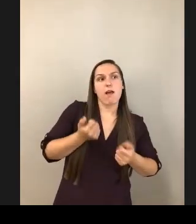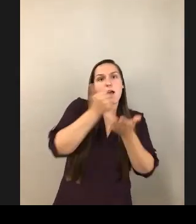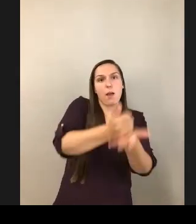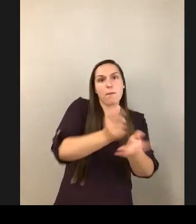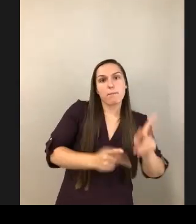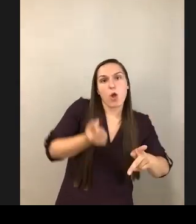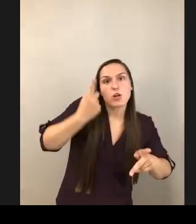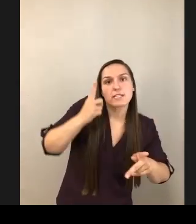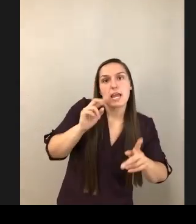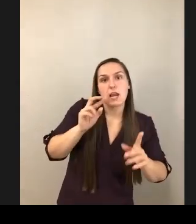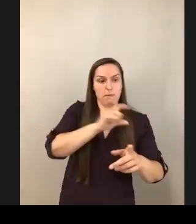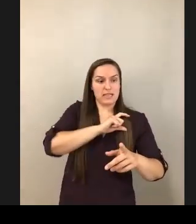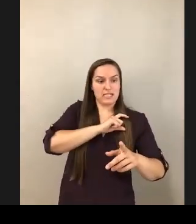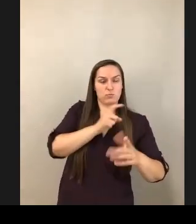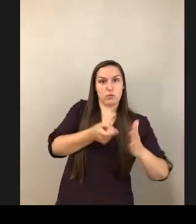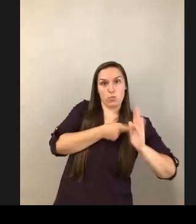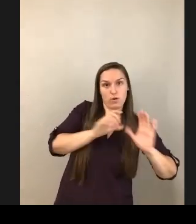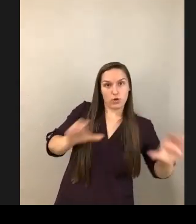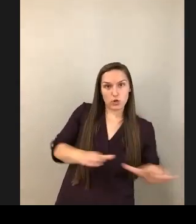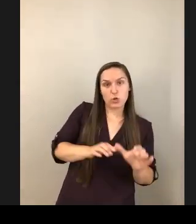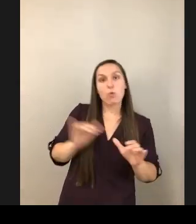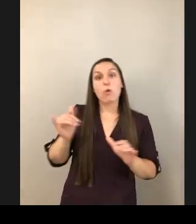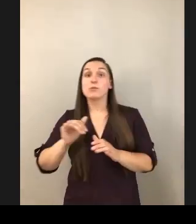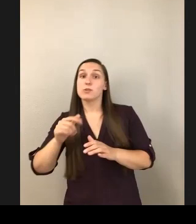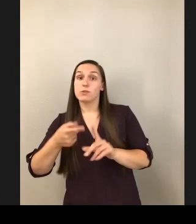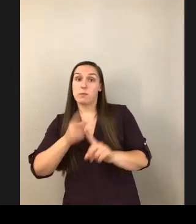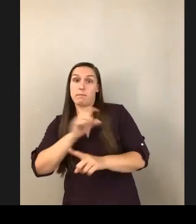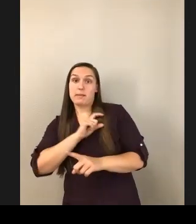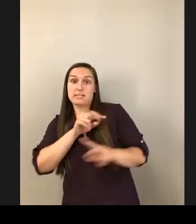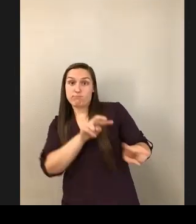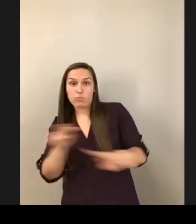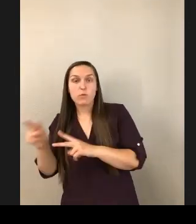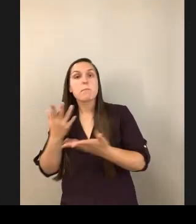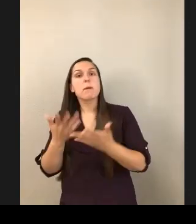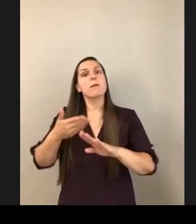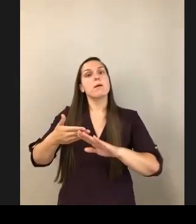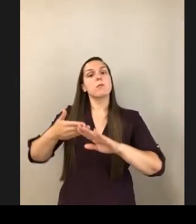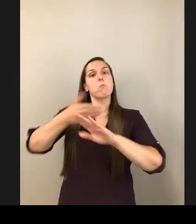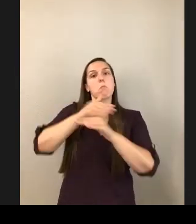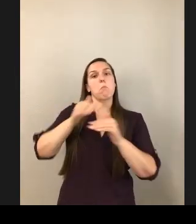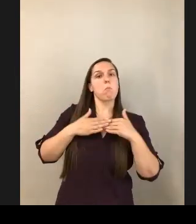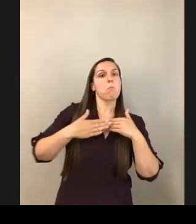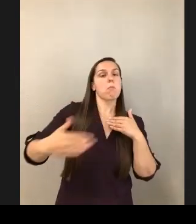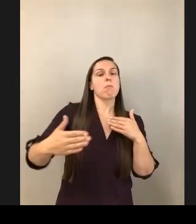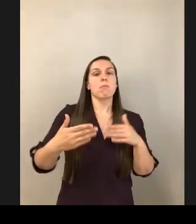esperar de la policía y de la supervisión de la policía y tal vez